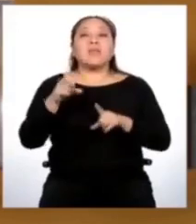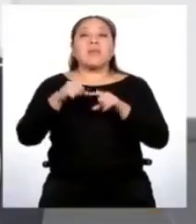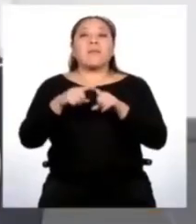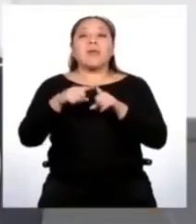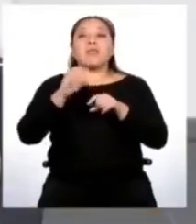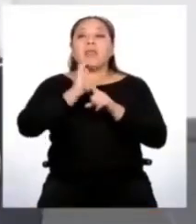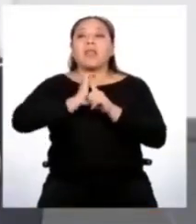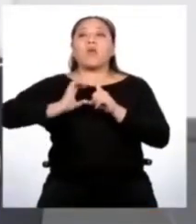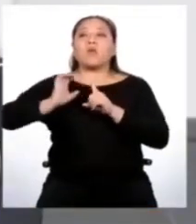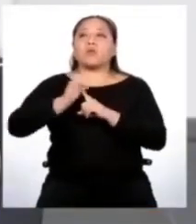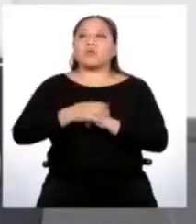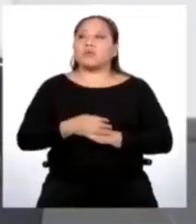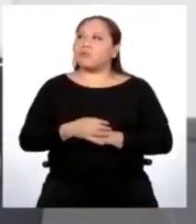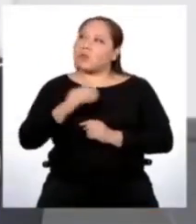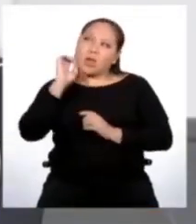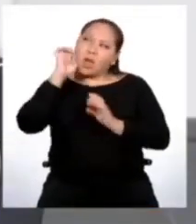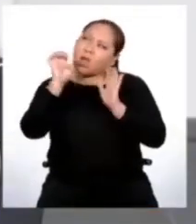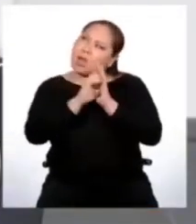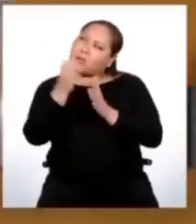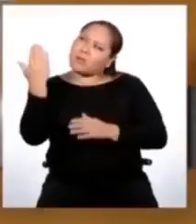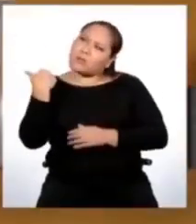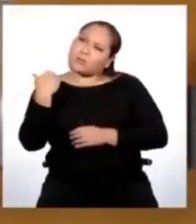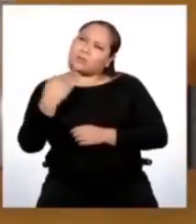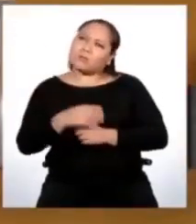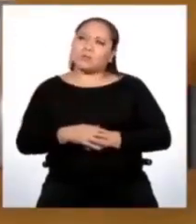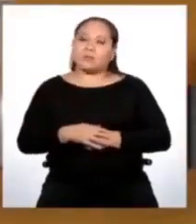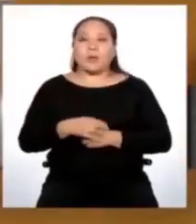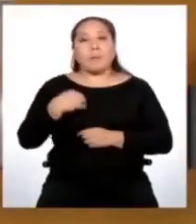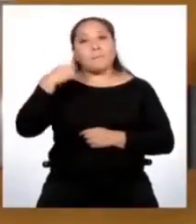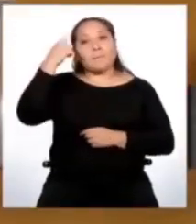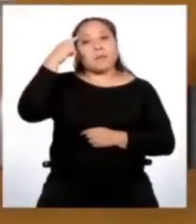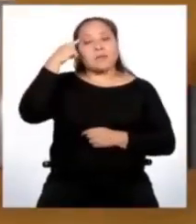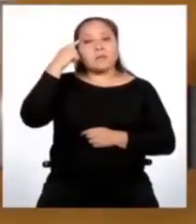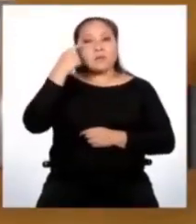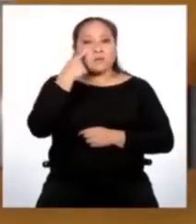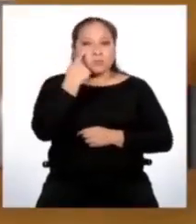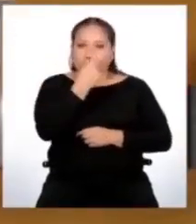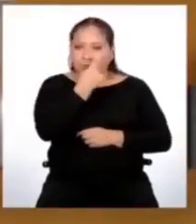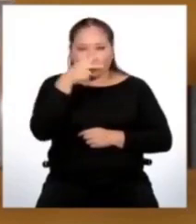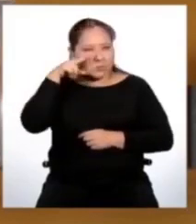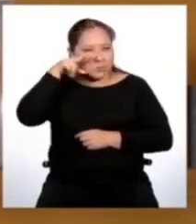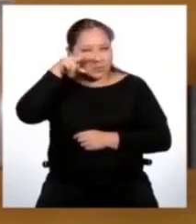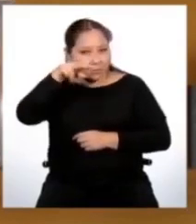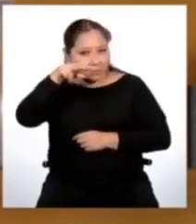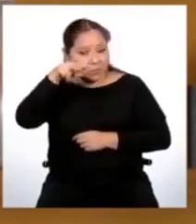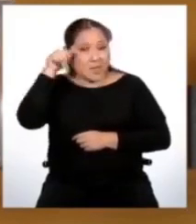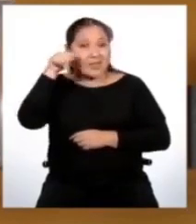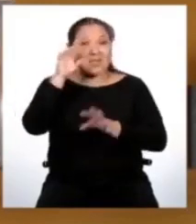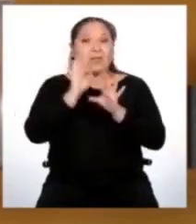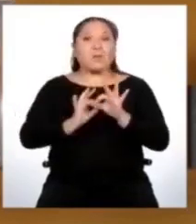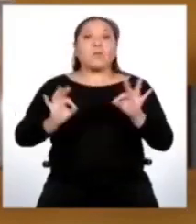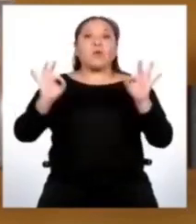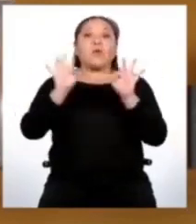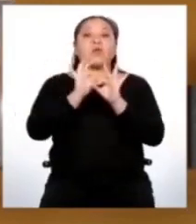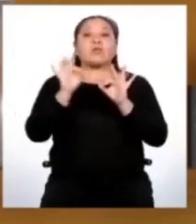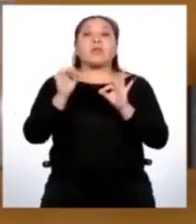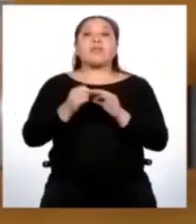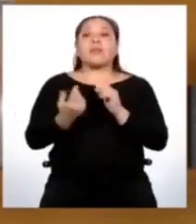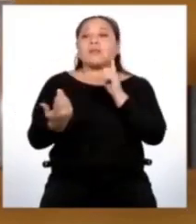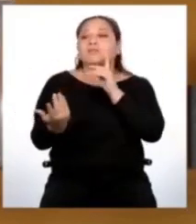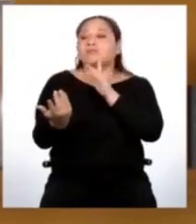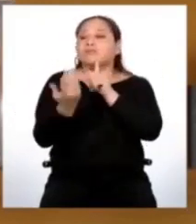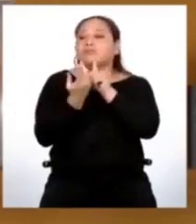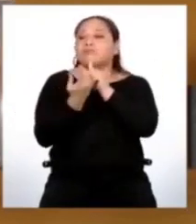cultura. ¿Algún ejemplo que compartir? Pensemos en las miradas, por ejemplo. Tiene un papel importante en la relación entre